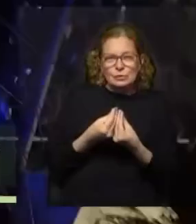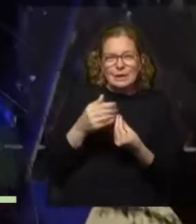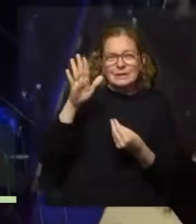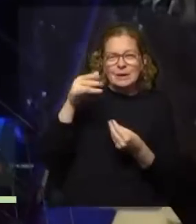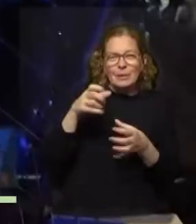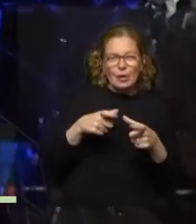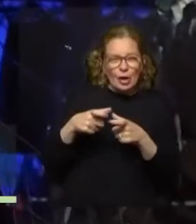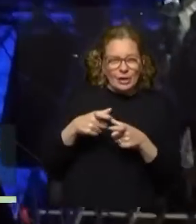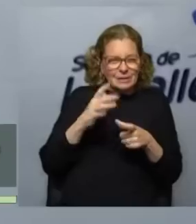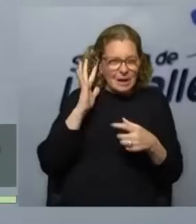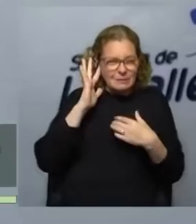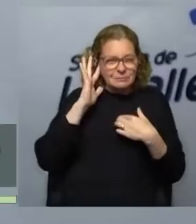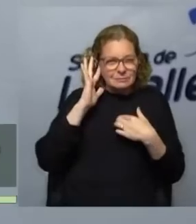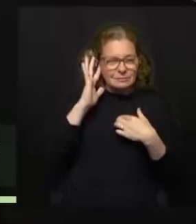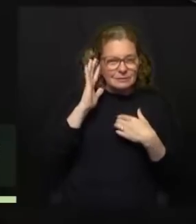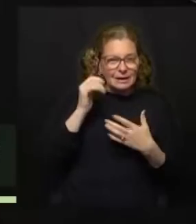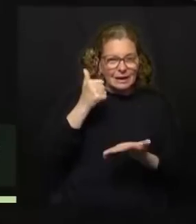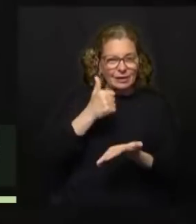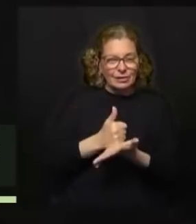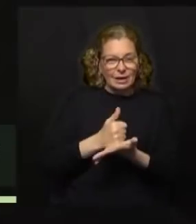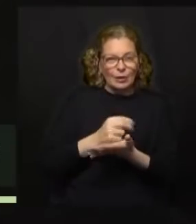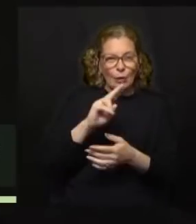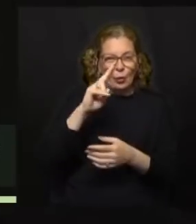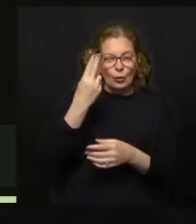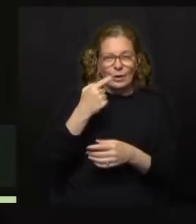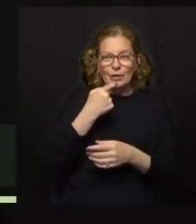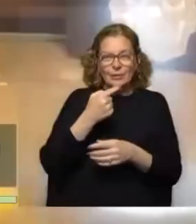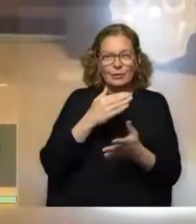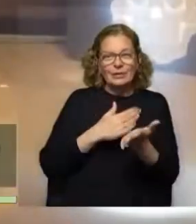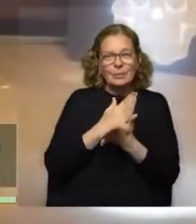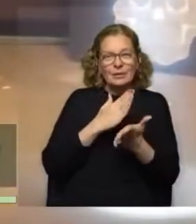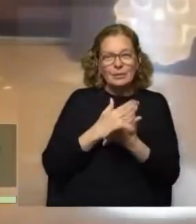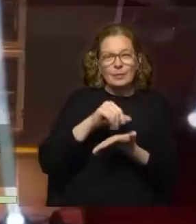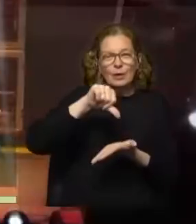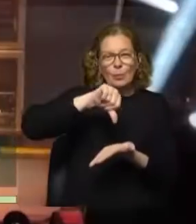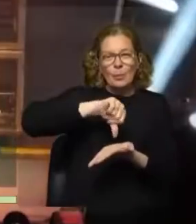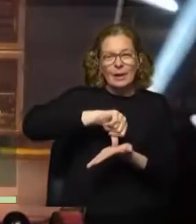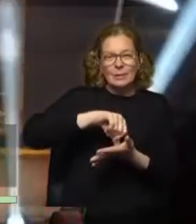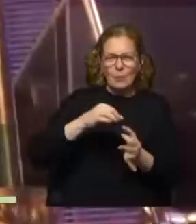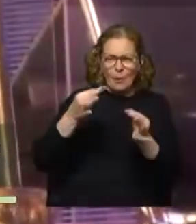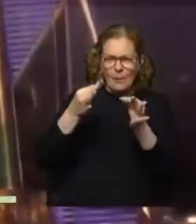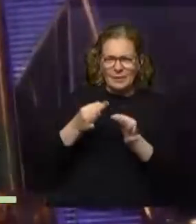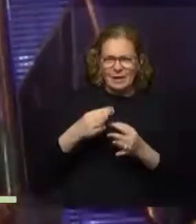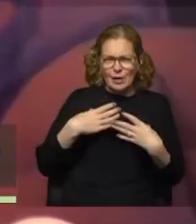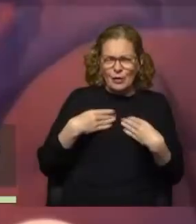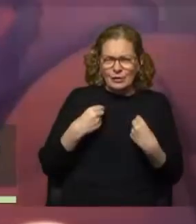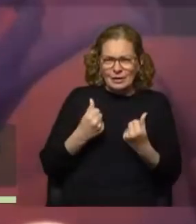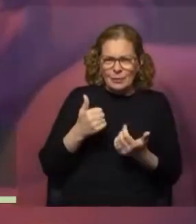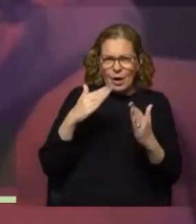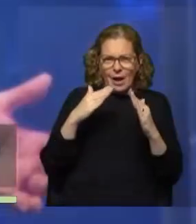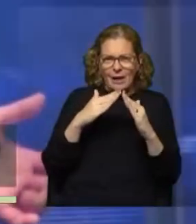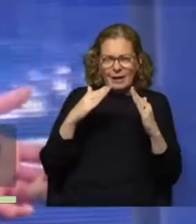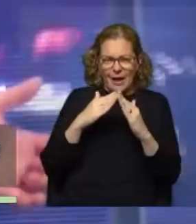convocado Djs también y que la electrónica esté presente Uruguay lo decimos siempre es un país muy especial nos sentimos en casa